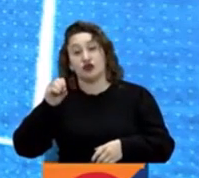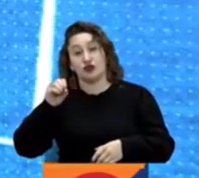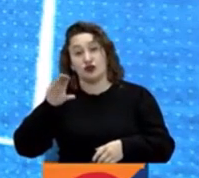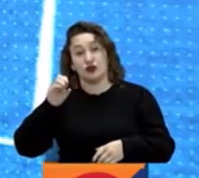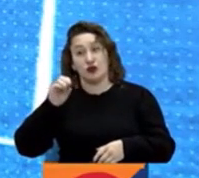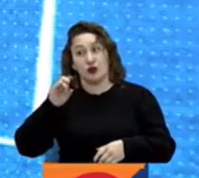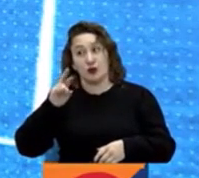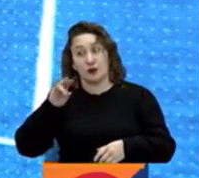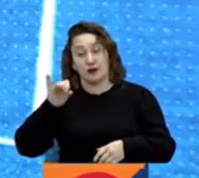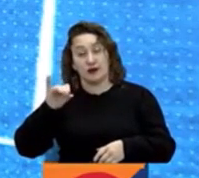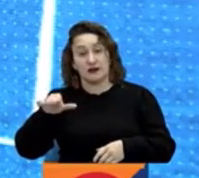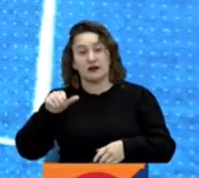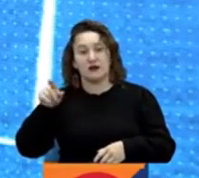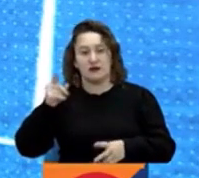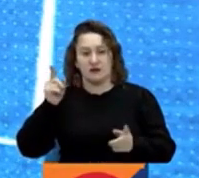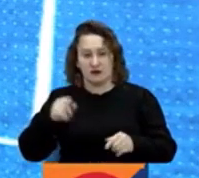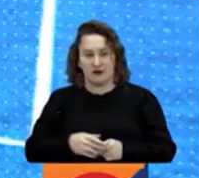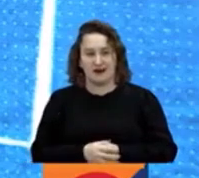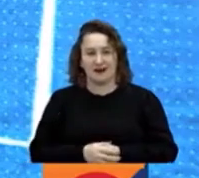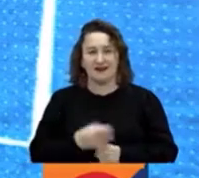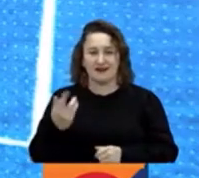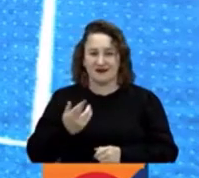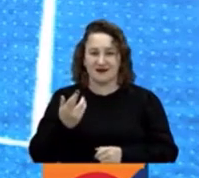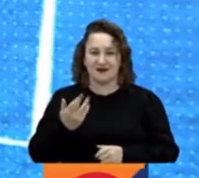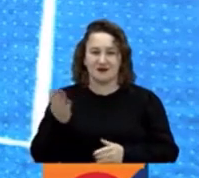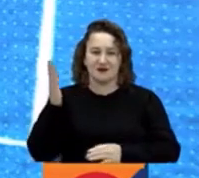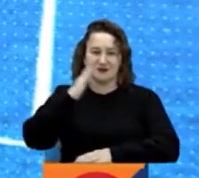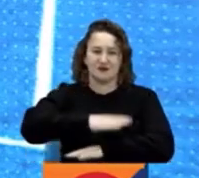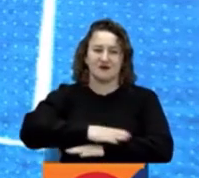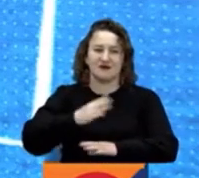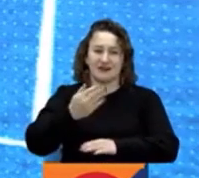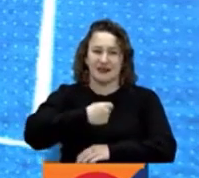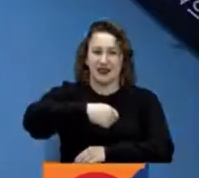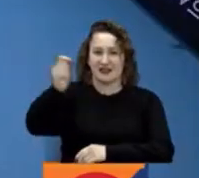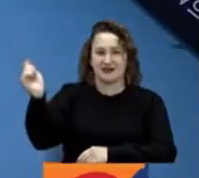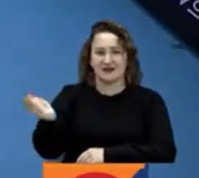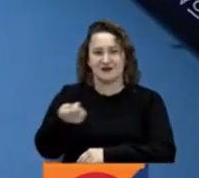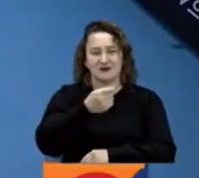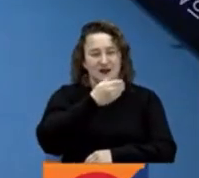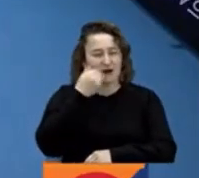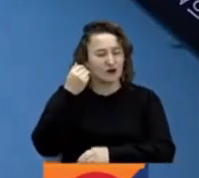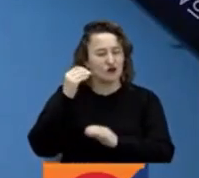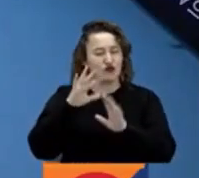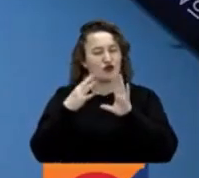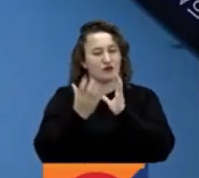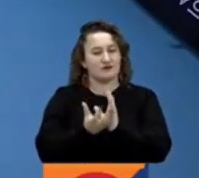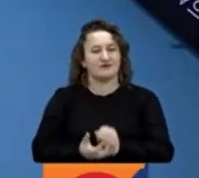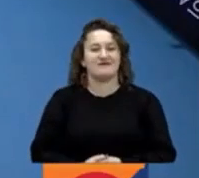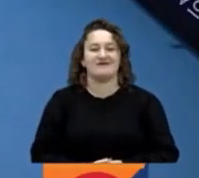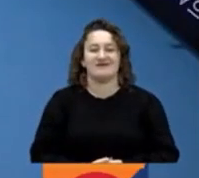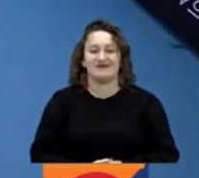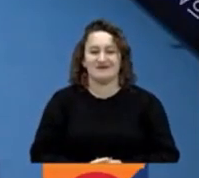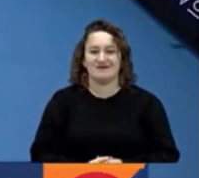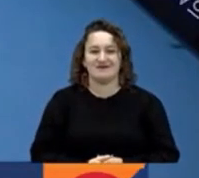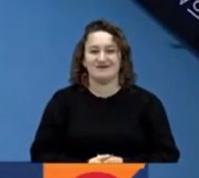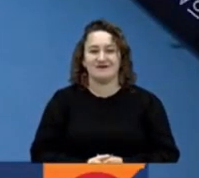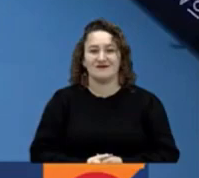Slam de la temporada. Repasamos una nueva jornada del mejor tenis del mundo. Con este punto,